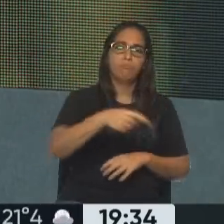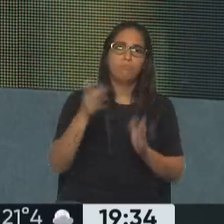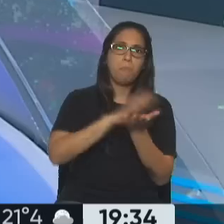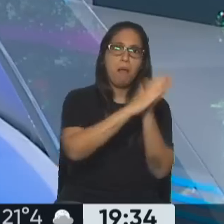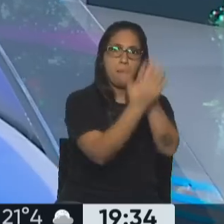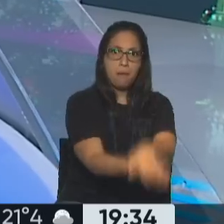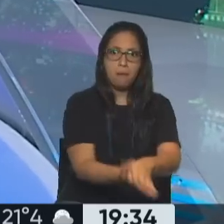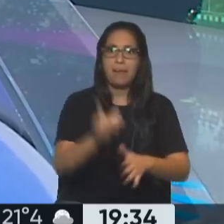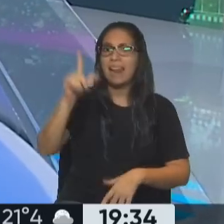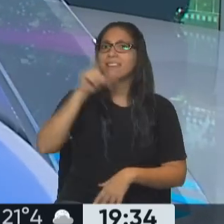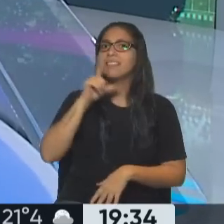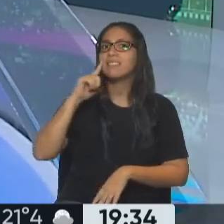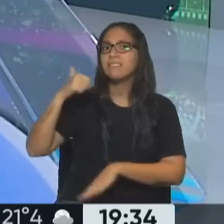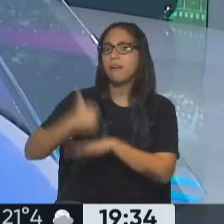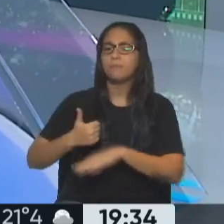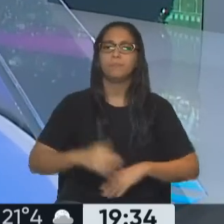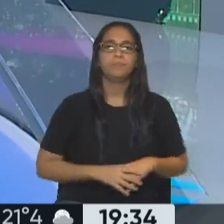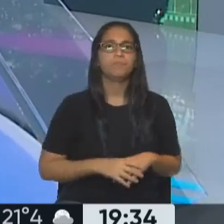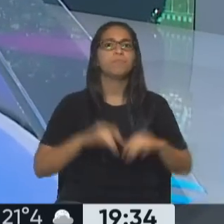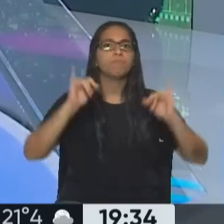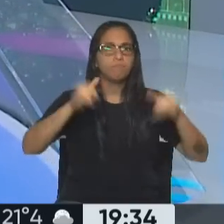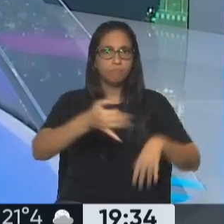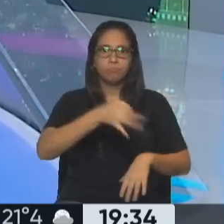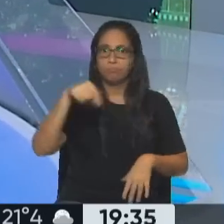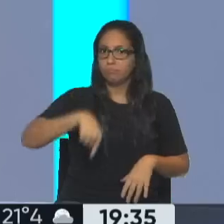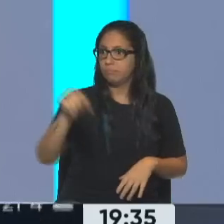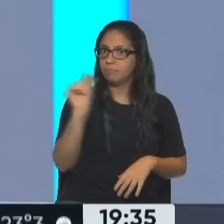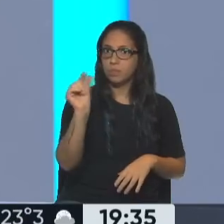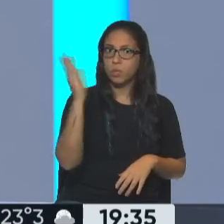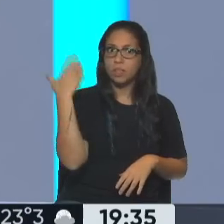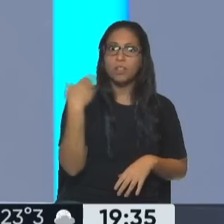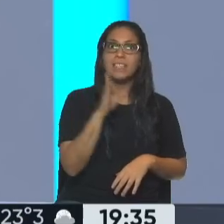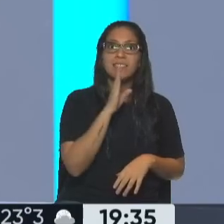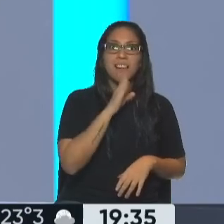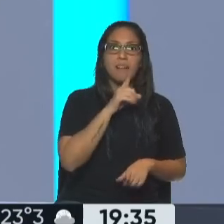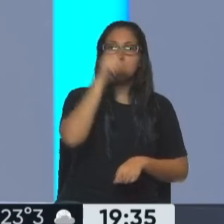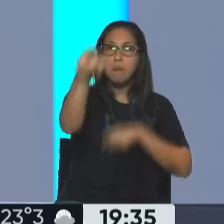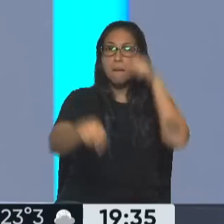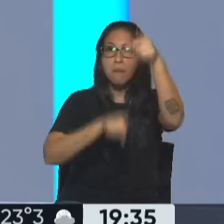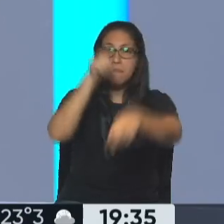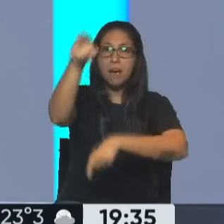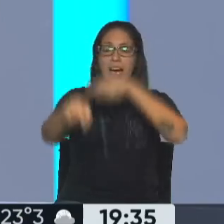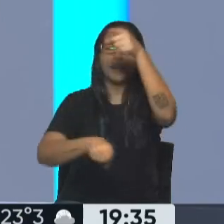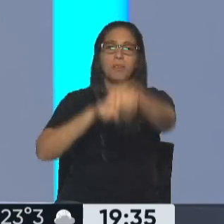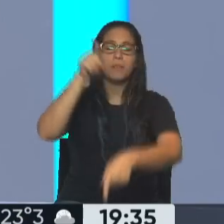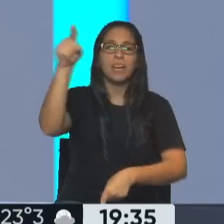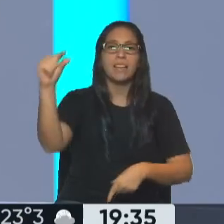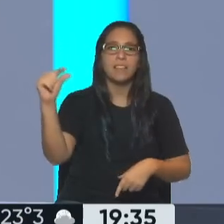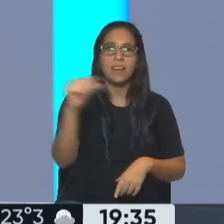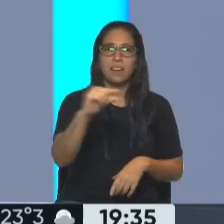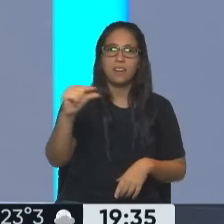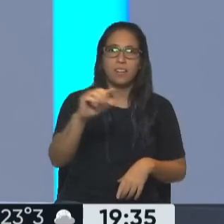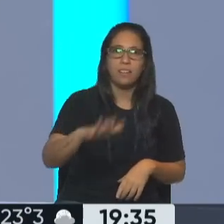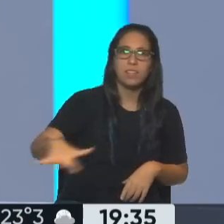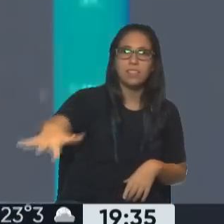Leticia. Hola, Diana. Sí, en estos momentos, hasta hace unos minutos, Israel bombardeaba la franja de Gaza después de que desde